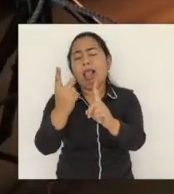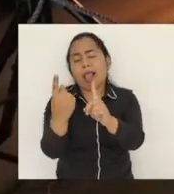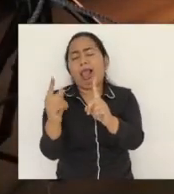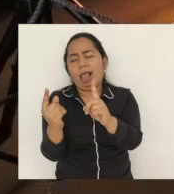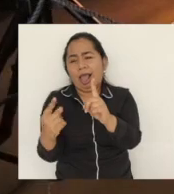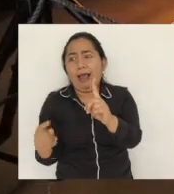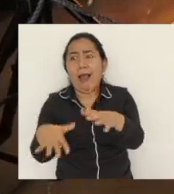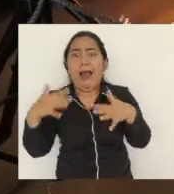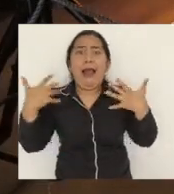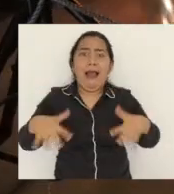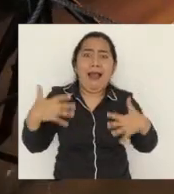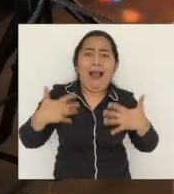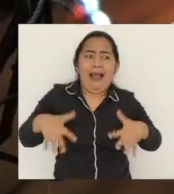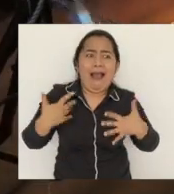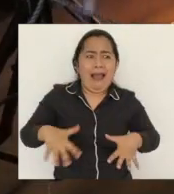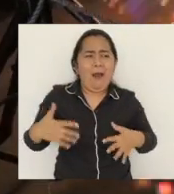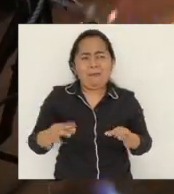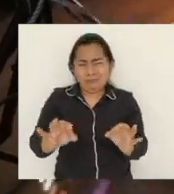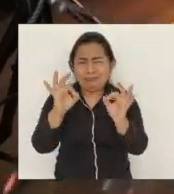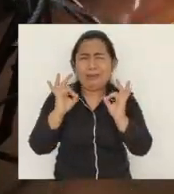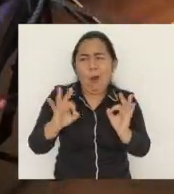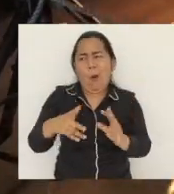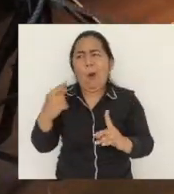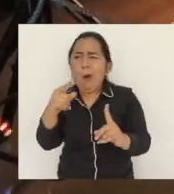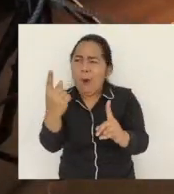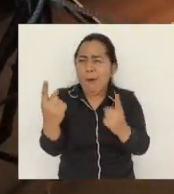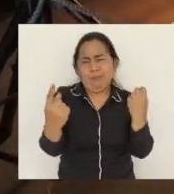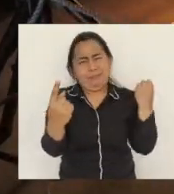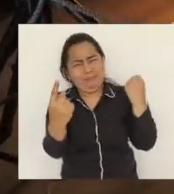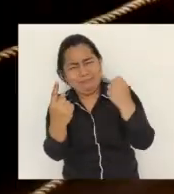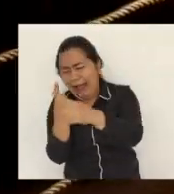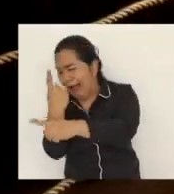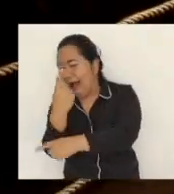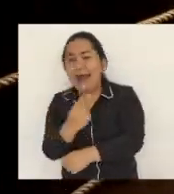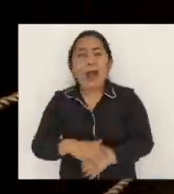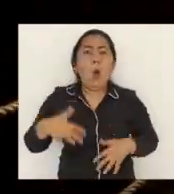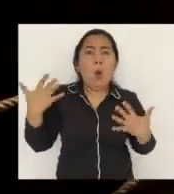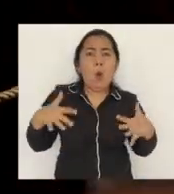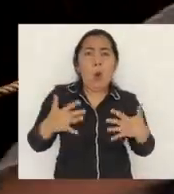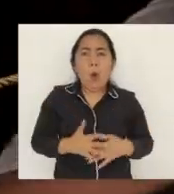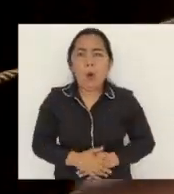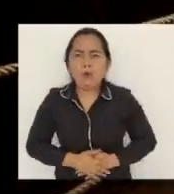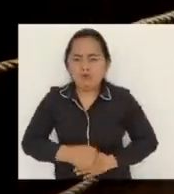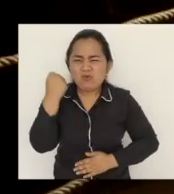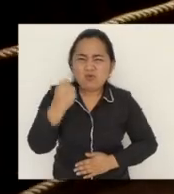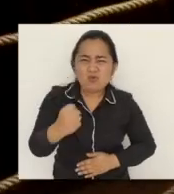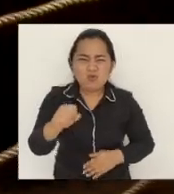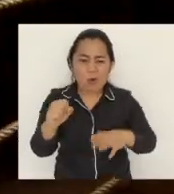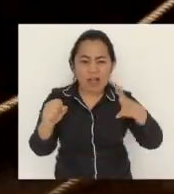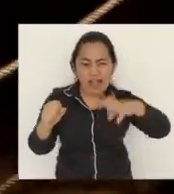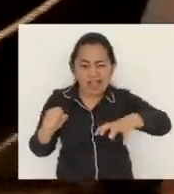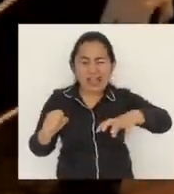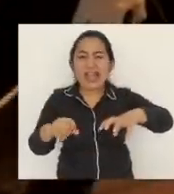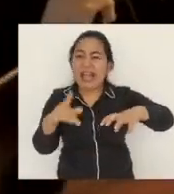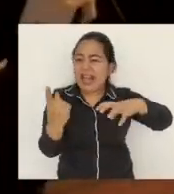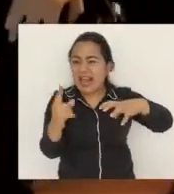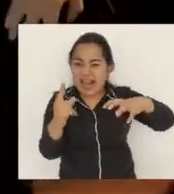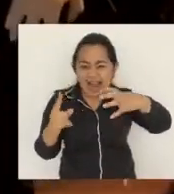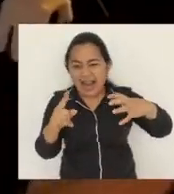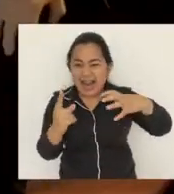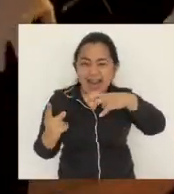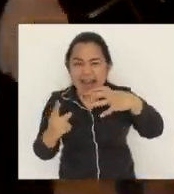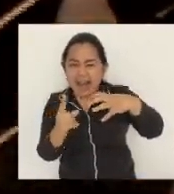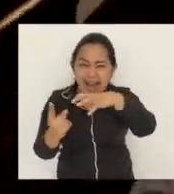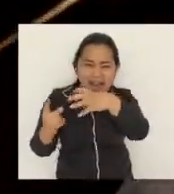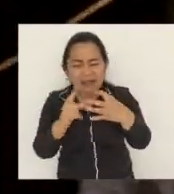¡Señores! ¡Esto es muy como le pegaste, mi negro! ¡Le pega muy duro al jengibre el COVID y el